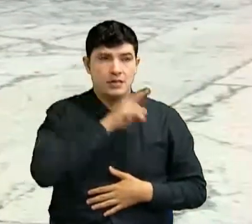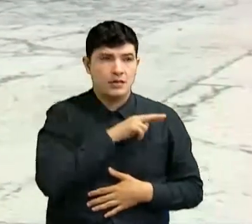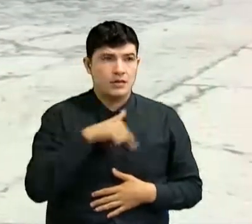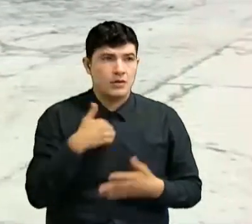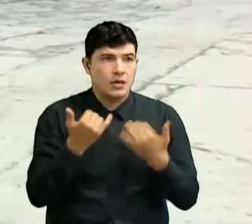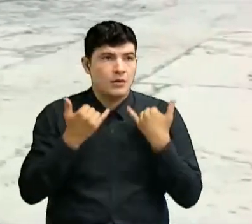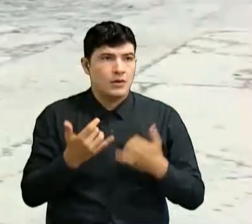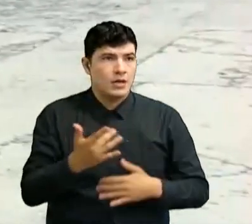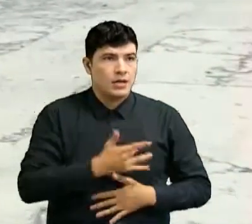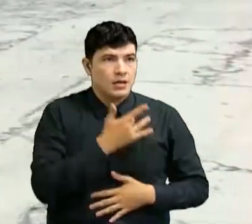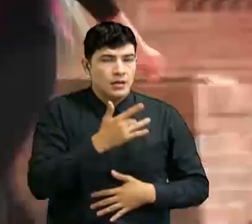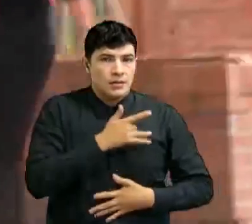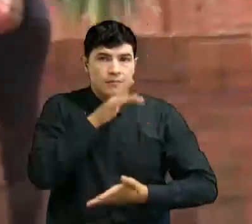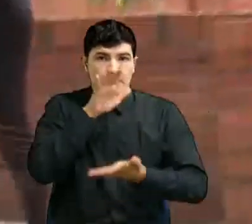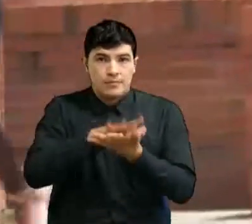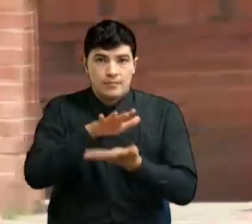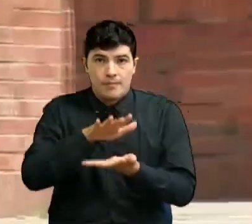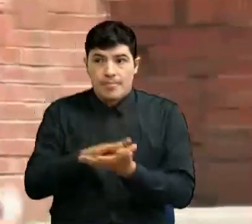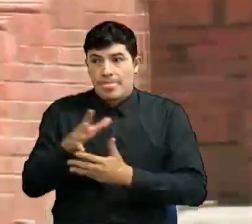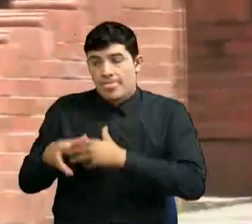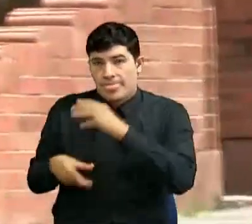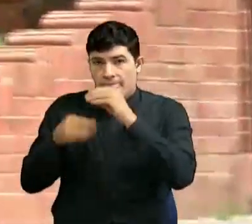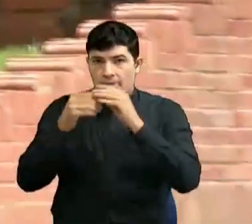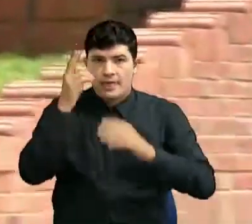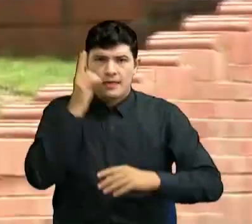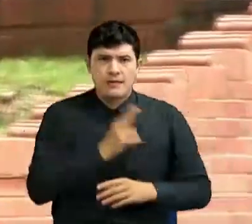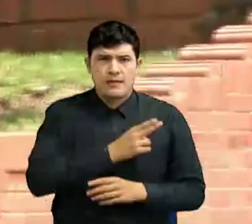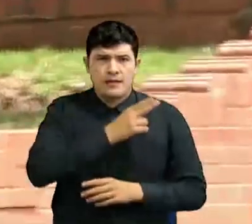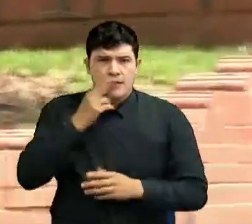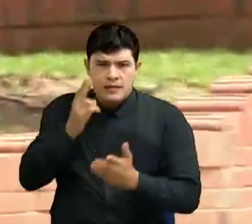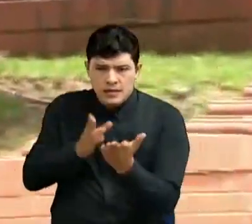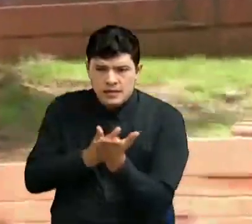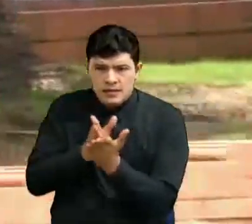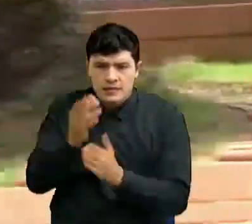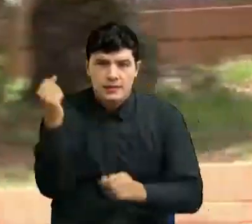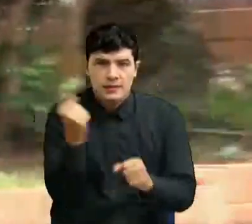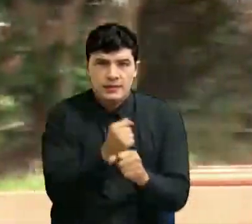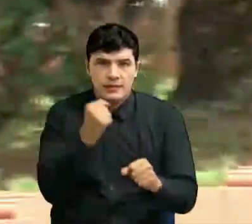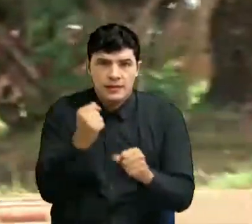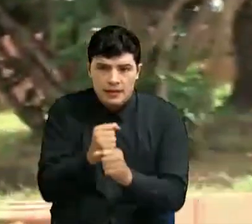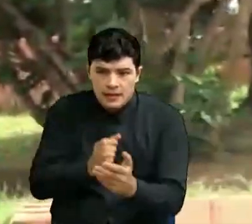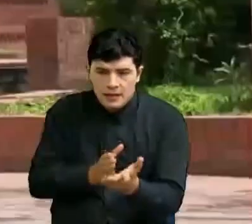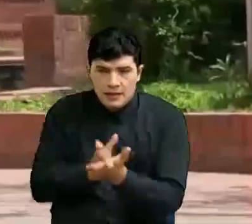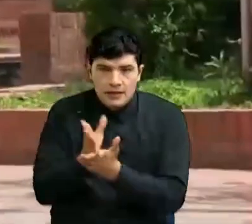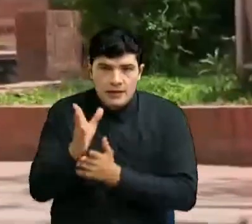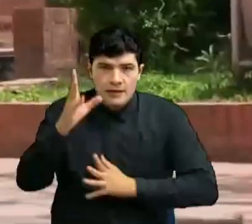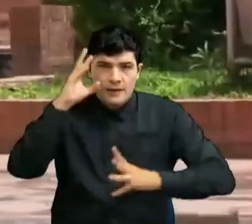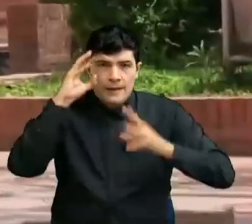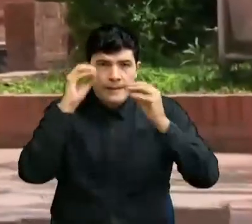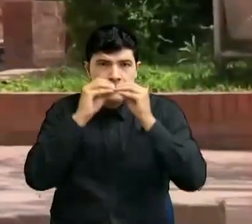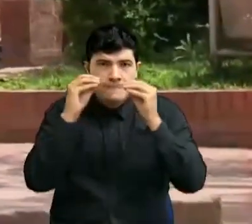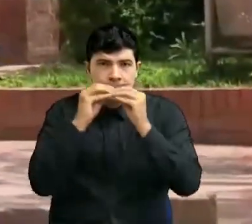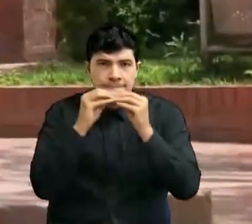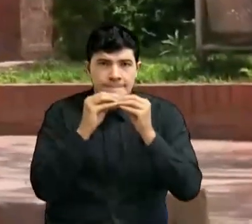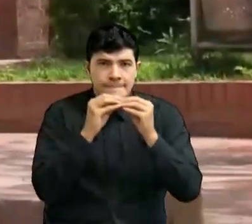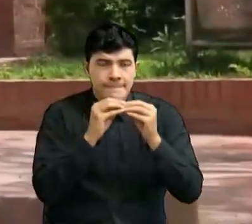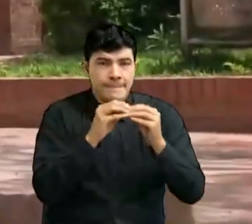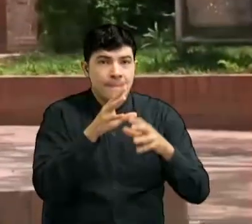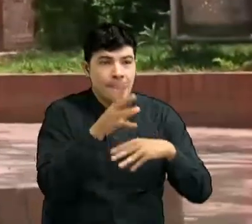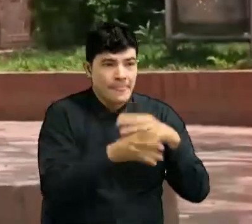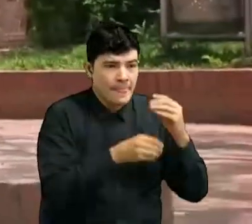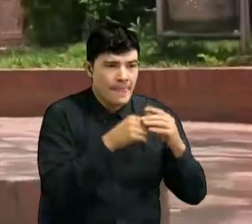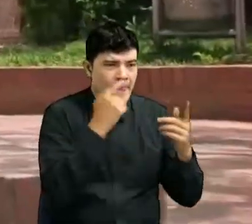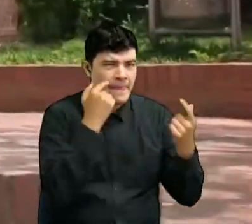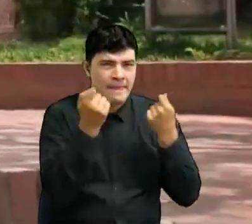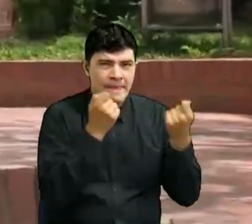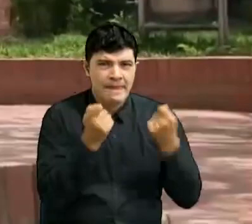tranquilidad, con un compromiso grande de seguir trabajando, de seguir coordinando con nuestras autoridades, ¿sí? Pero a la vez con el